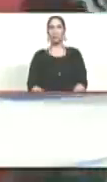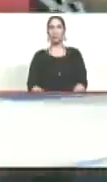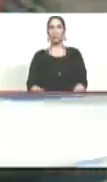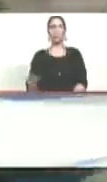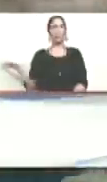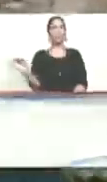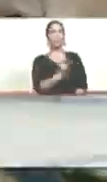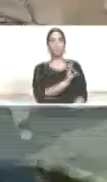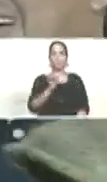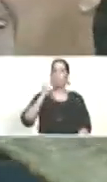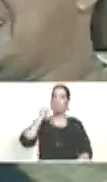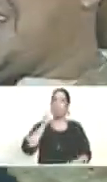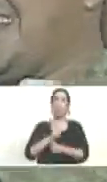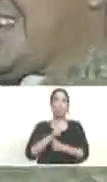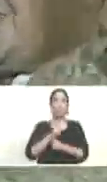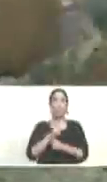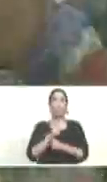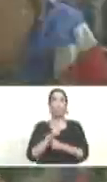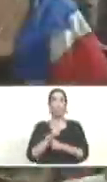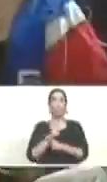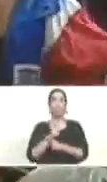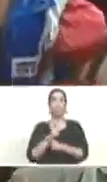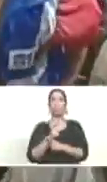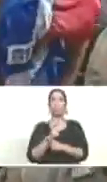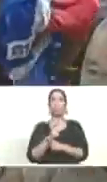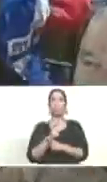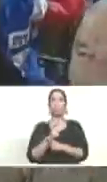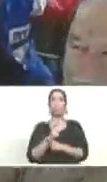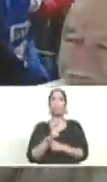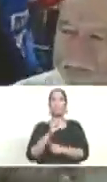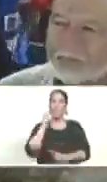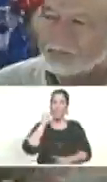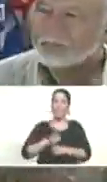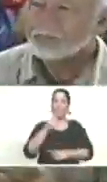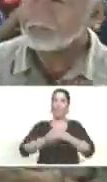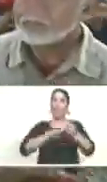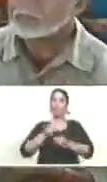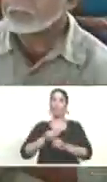Nadie debe desobedecer esta orden. Primer punto.